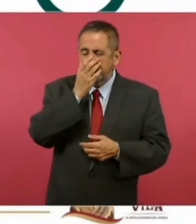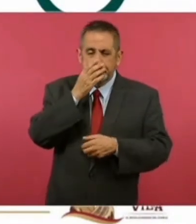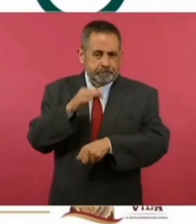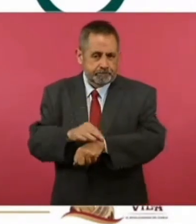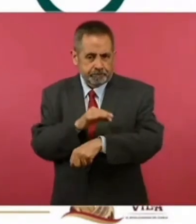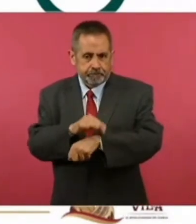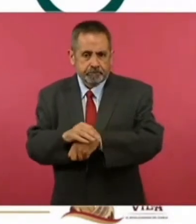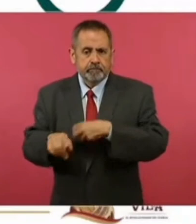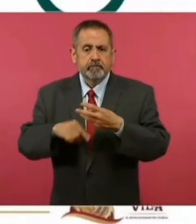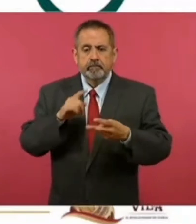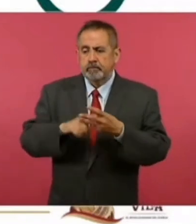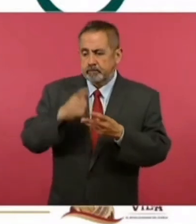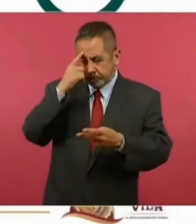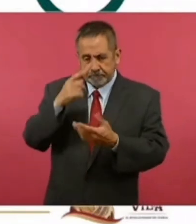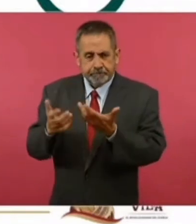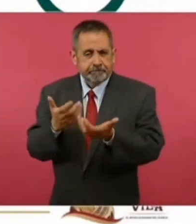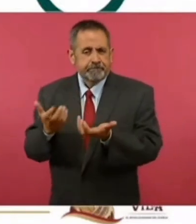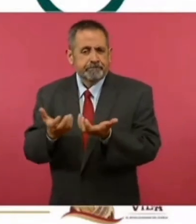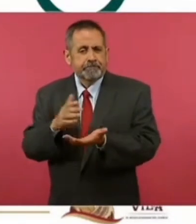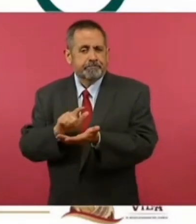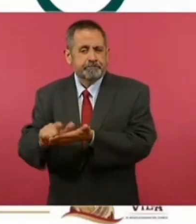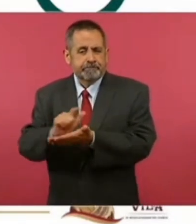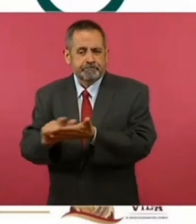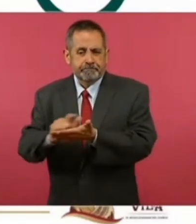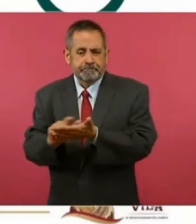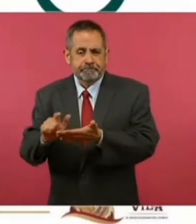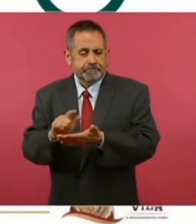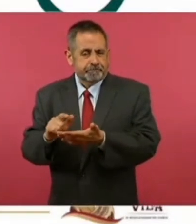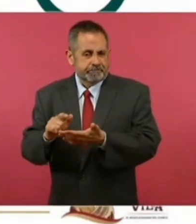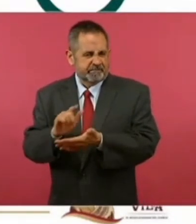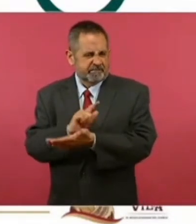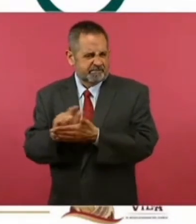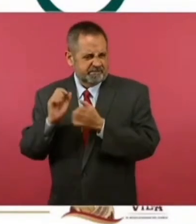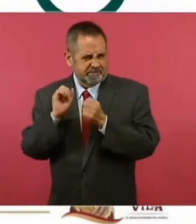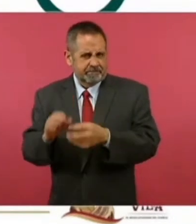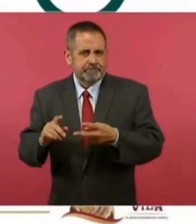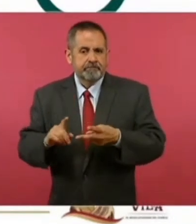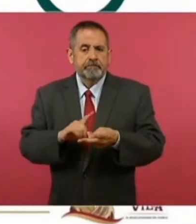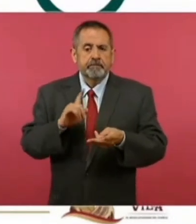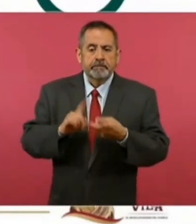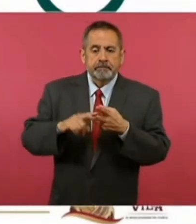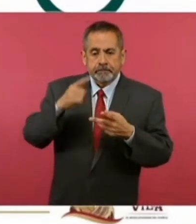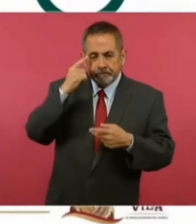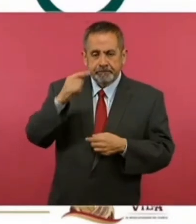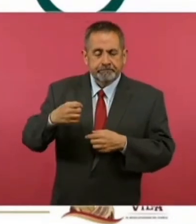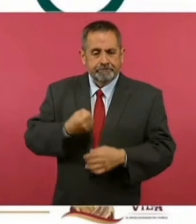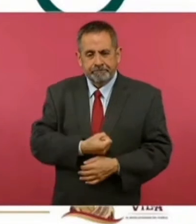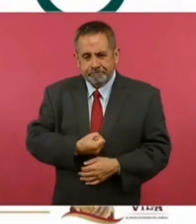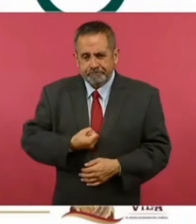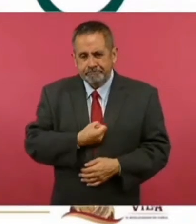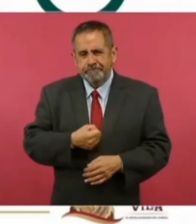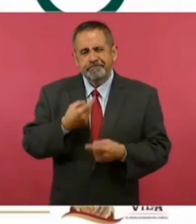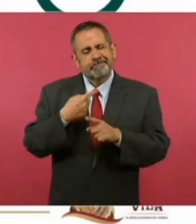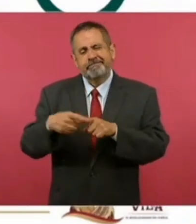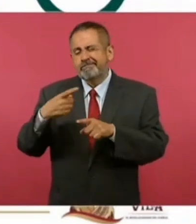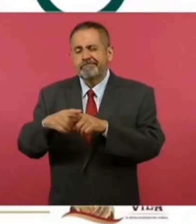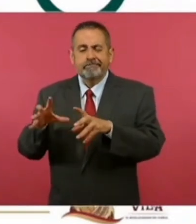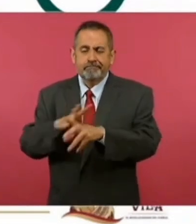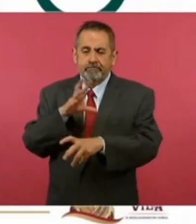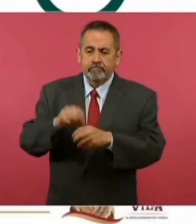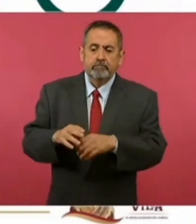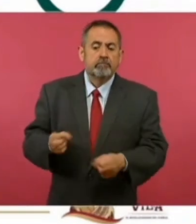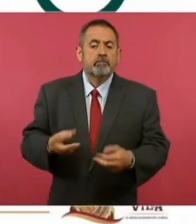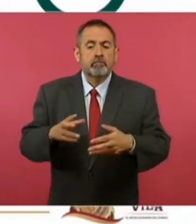de esterilizadores de vapor Ultra sonógrafos y lámparas quirúrgicas el abasto que reporta el día de hoy el Estado de Morelos